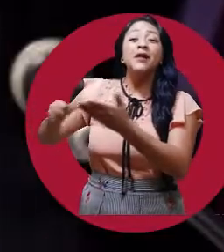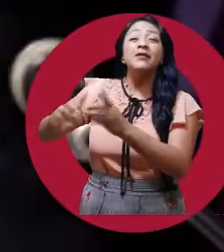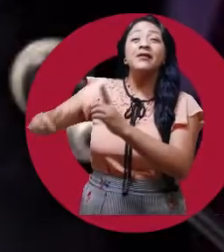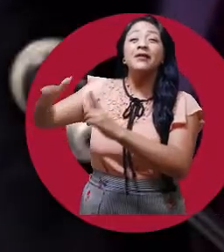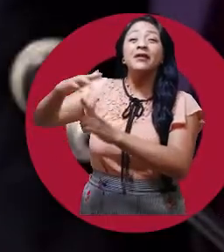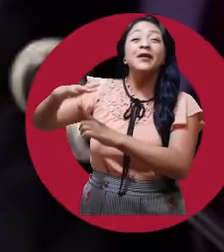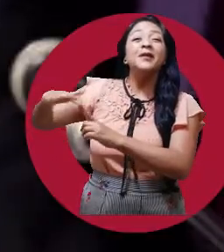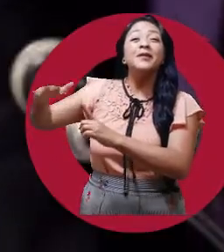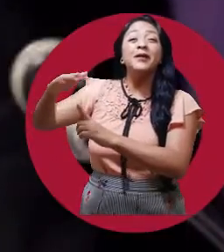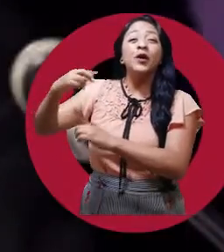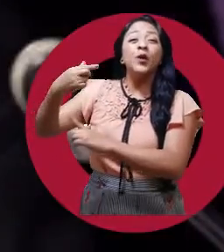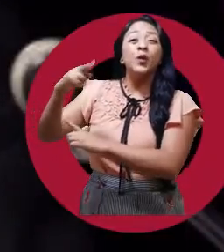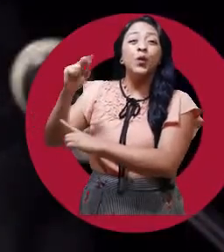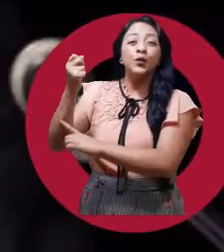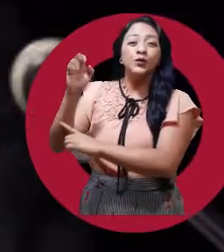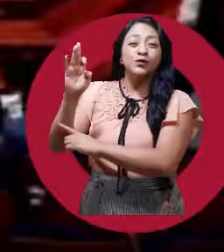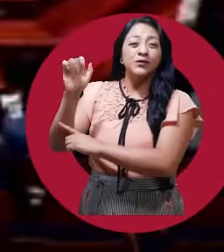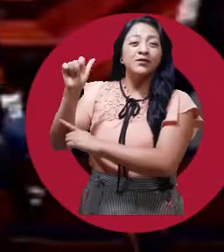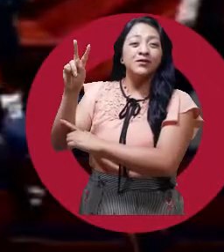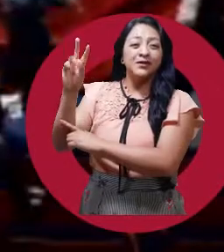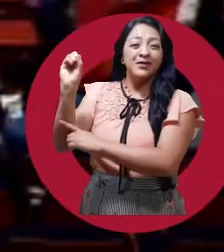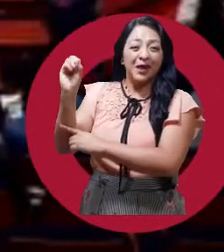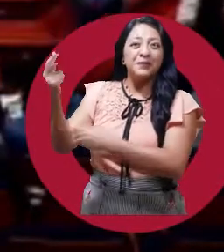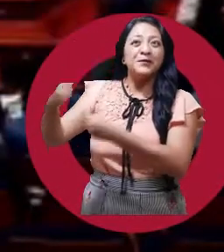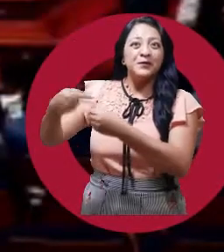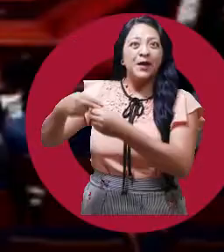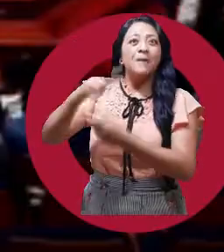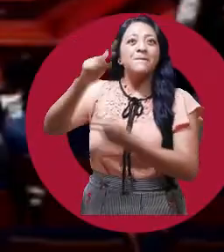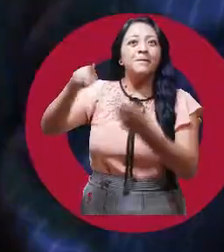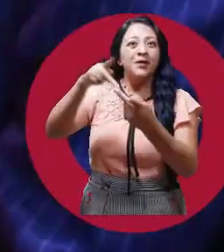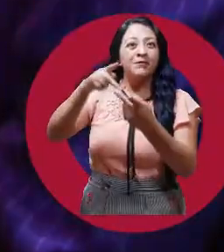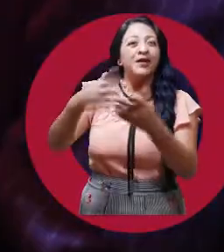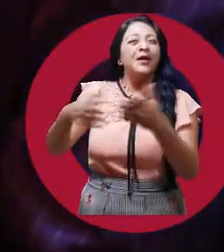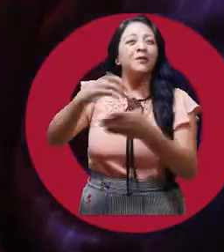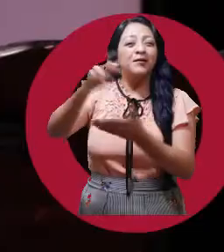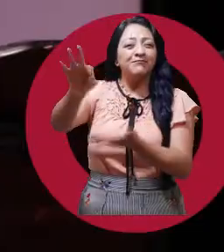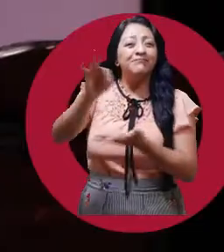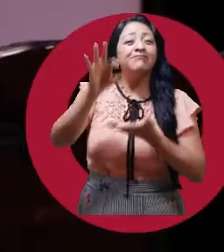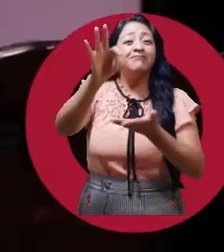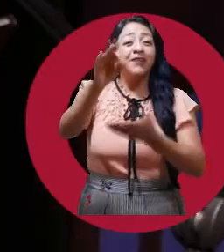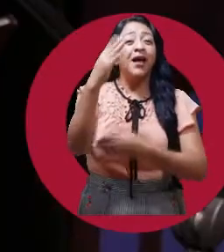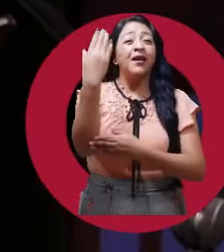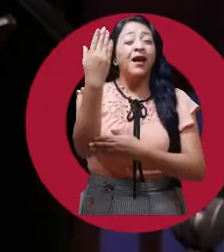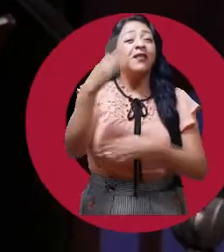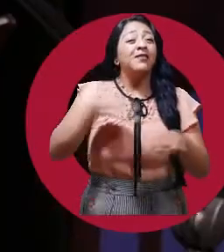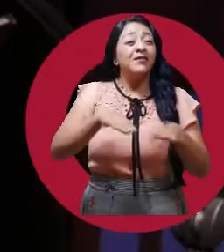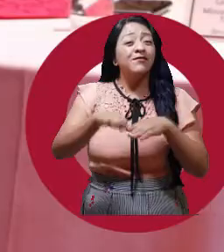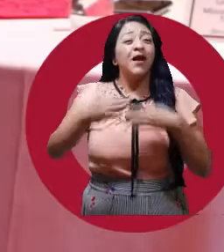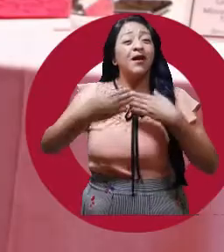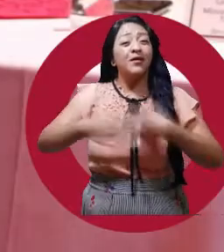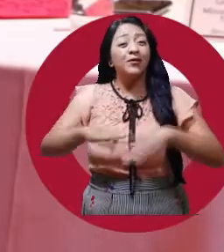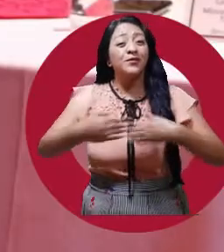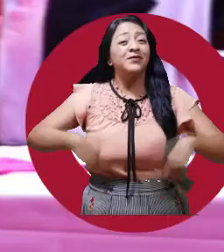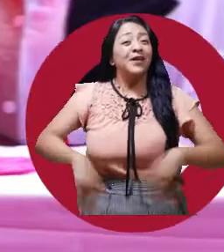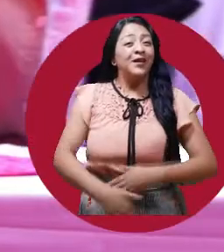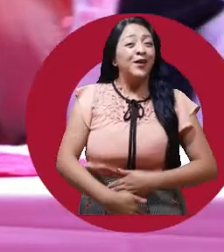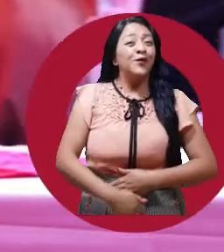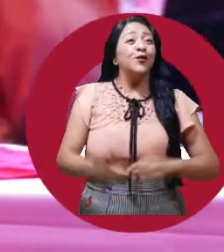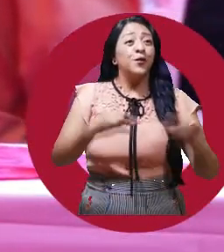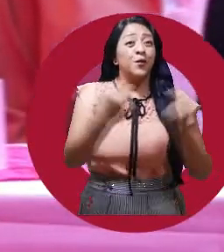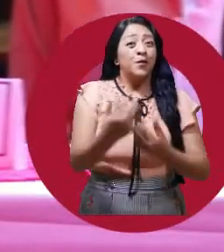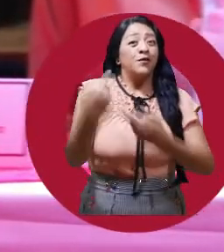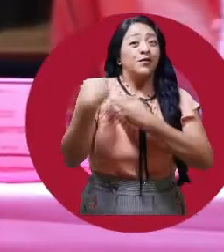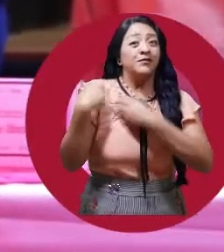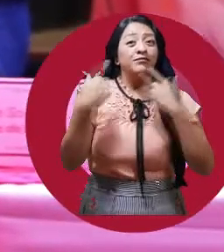Ambiente Gustavo Manrique, representantes de la prefectura de Imbabura, los alcaldes de Ibarra, Antonio Ante, Otavalo y del consorcio para la gestión de la